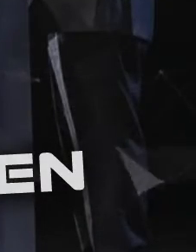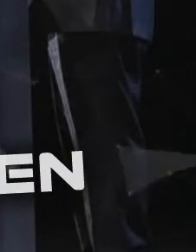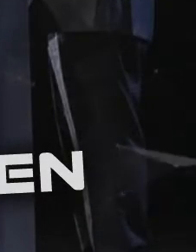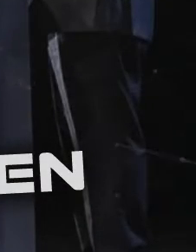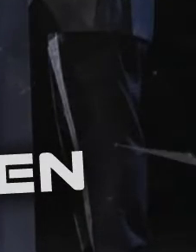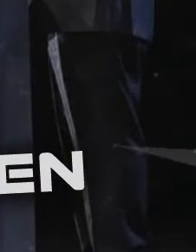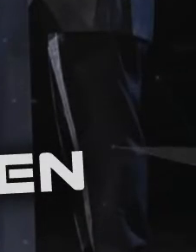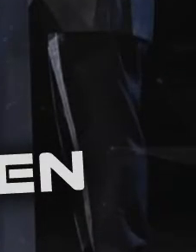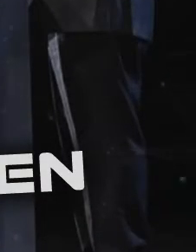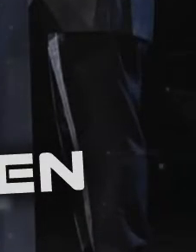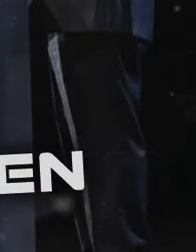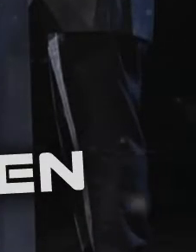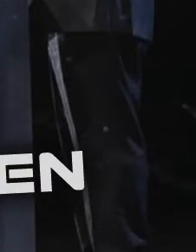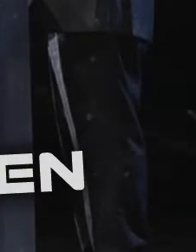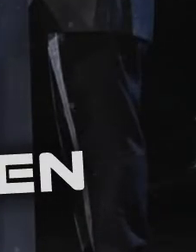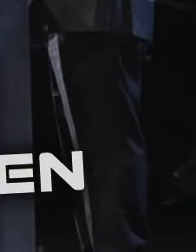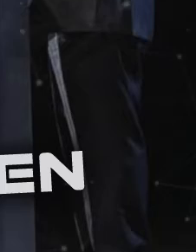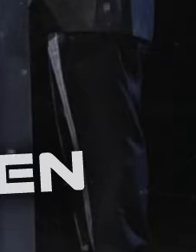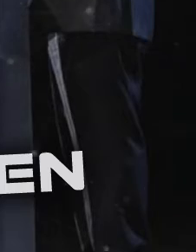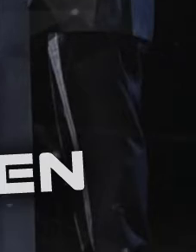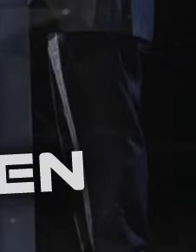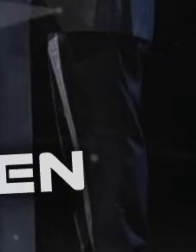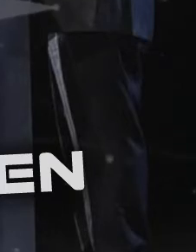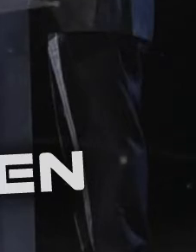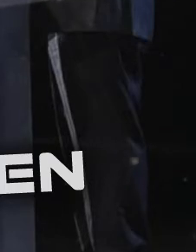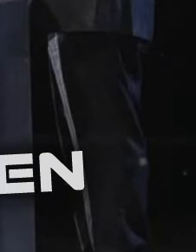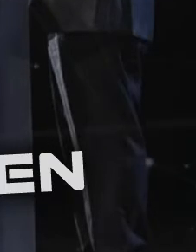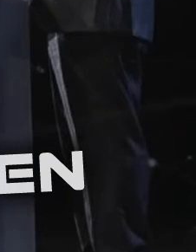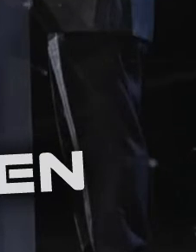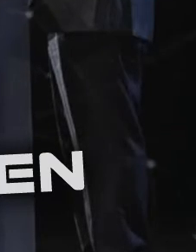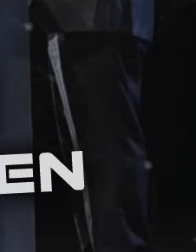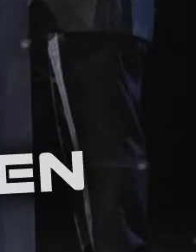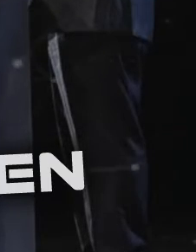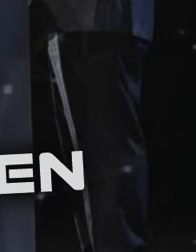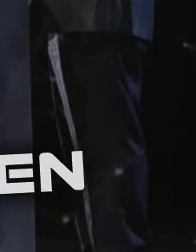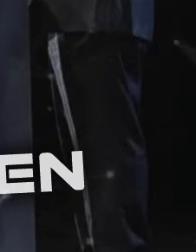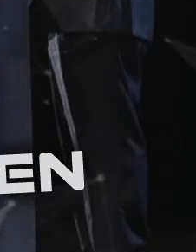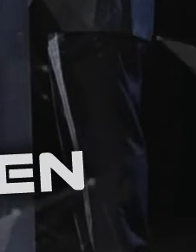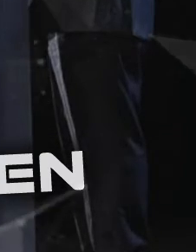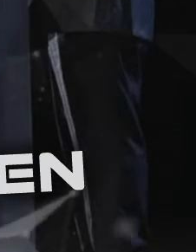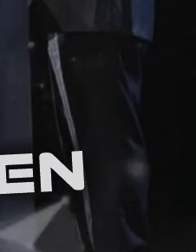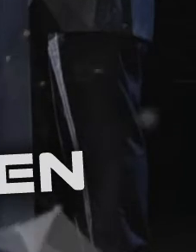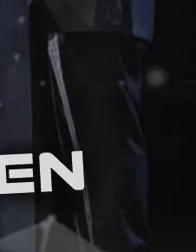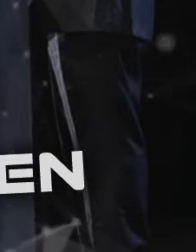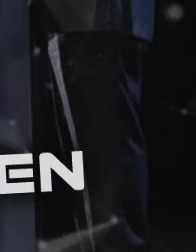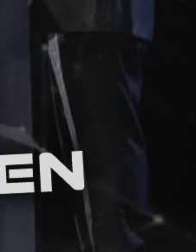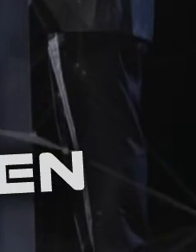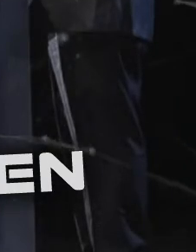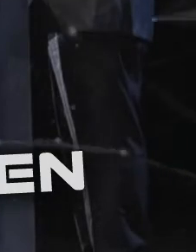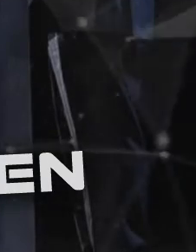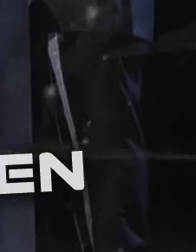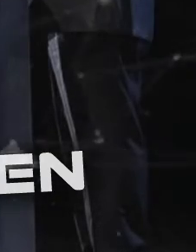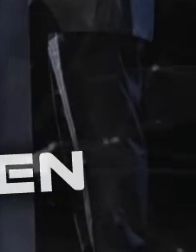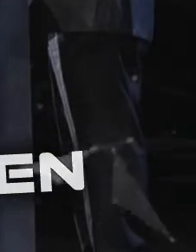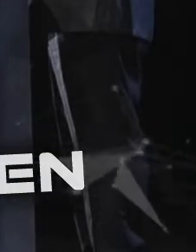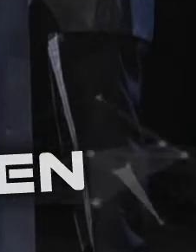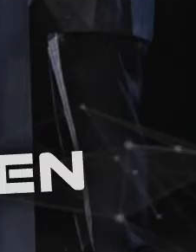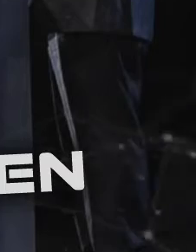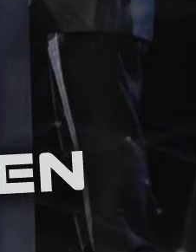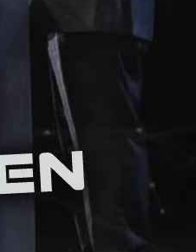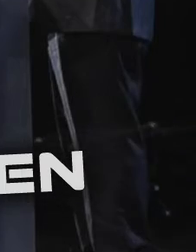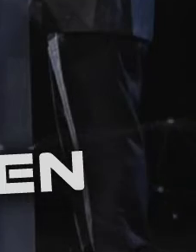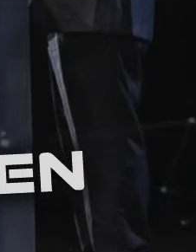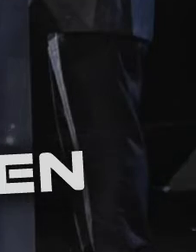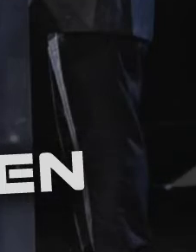Mantente informado y visita nuestra cuenta de Twitter, @escuchadiario, donde podrás encontrar notas destacadas y lo más reciente de